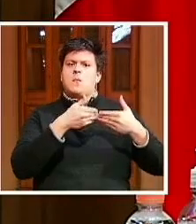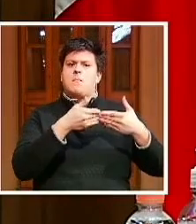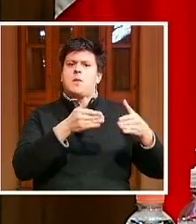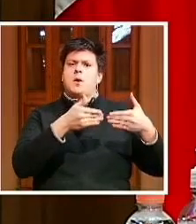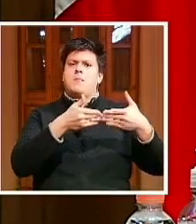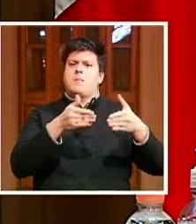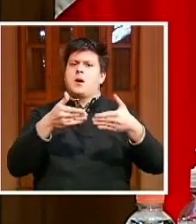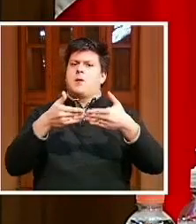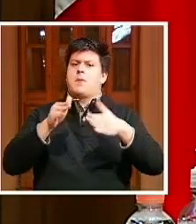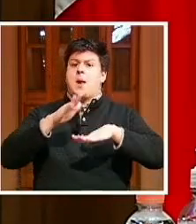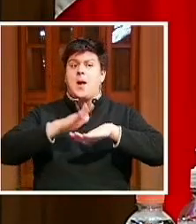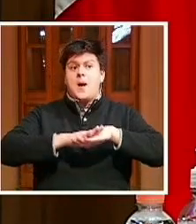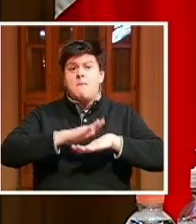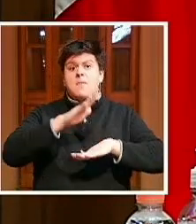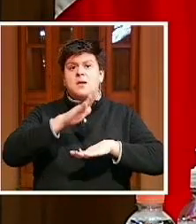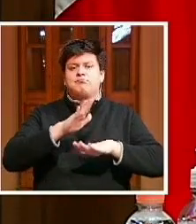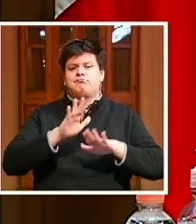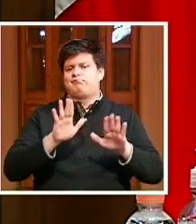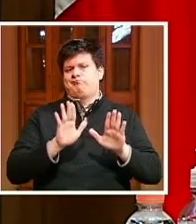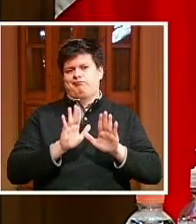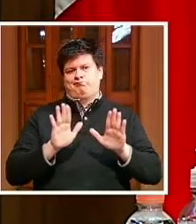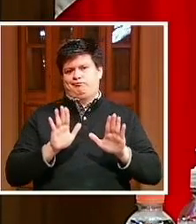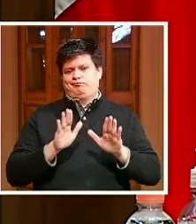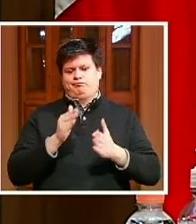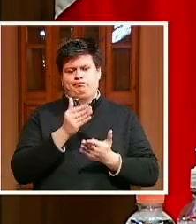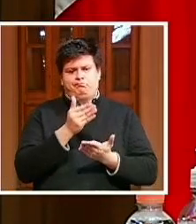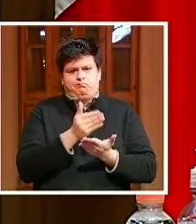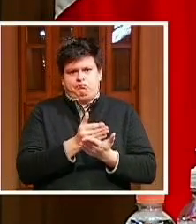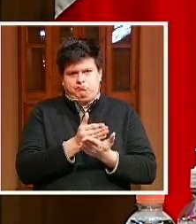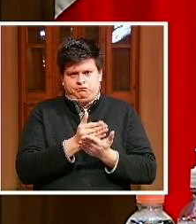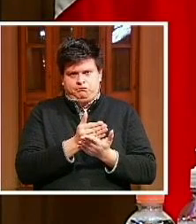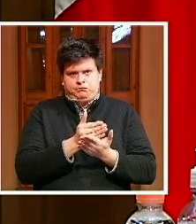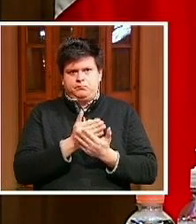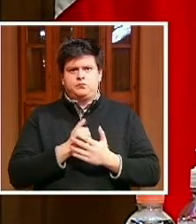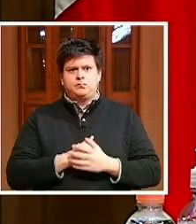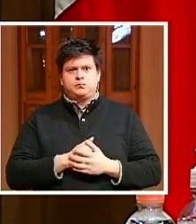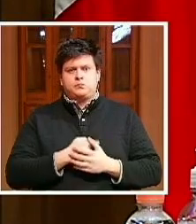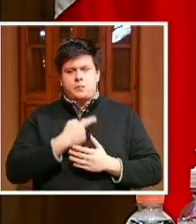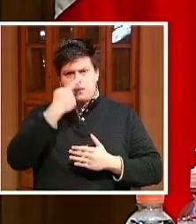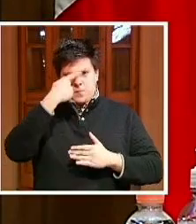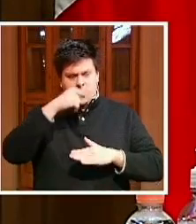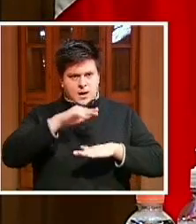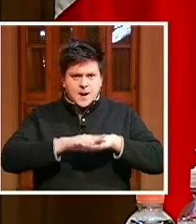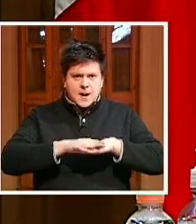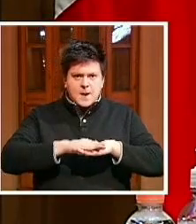una reapertura de todo para ampliar